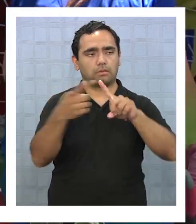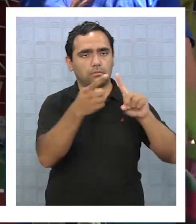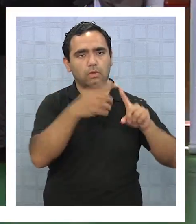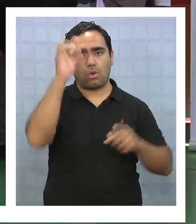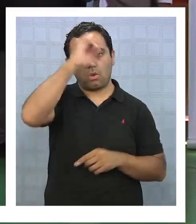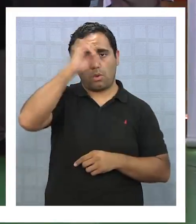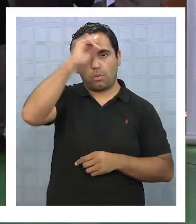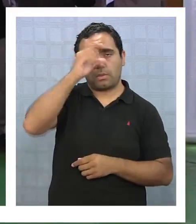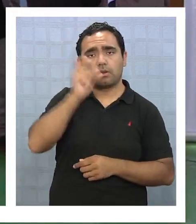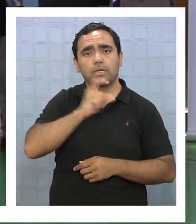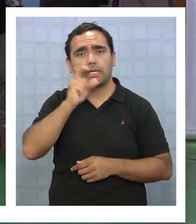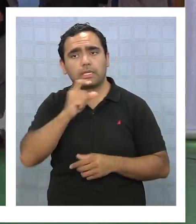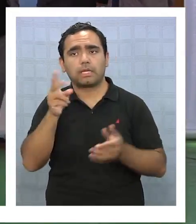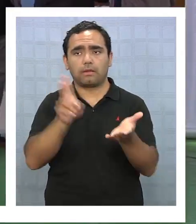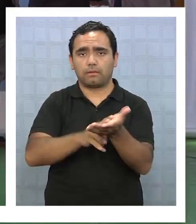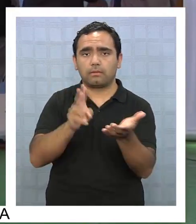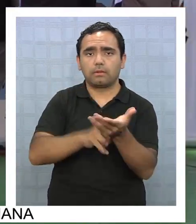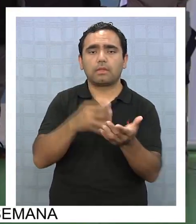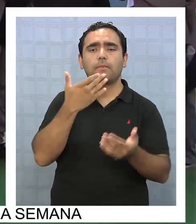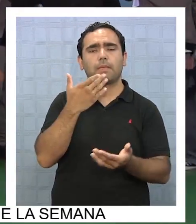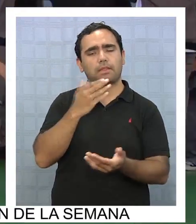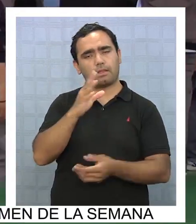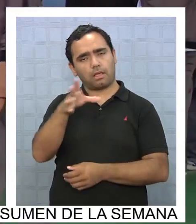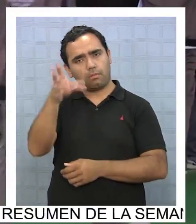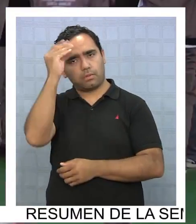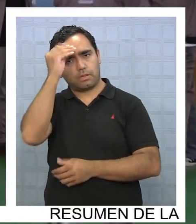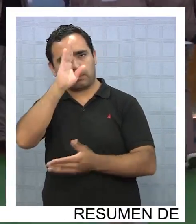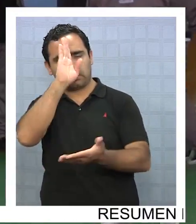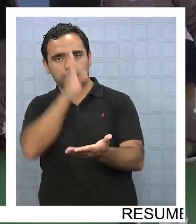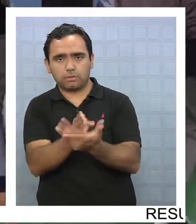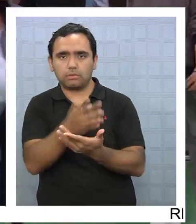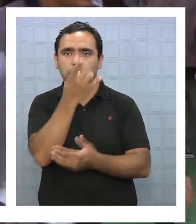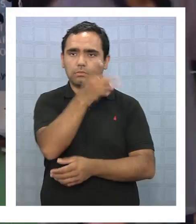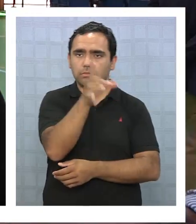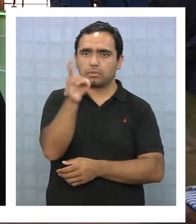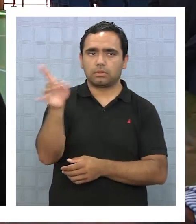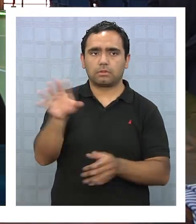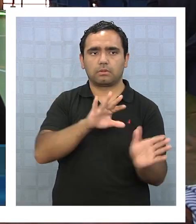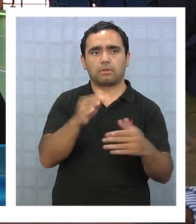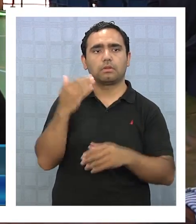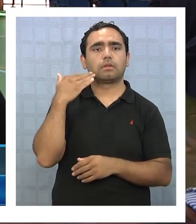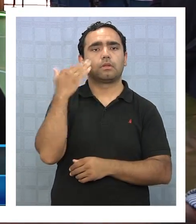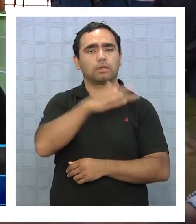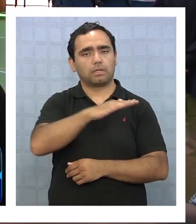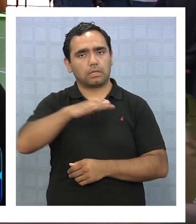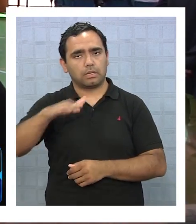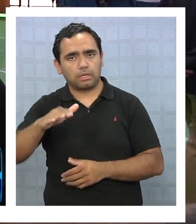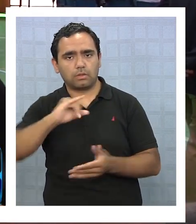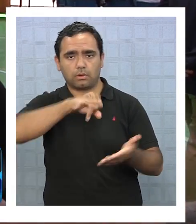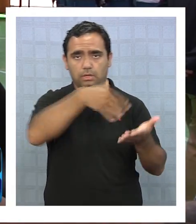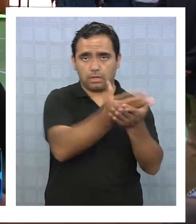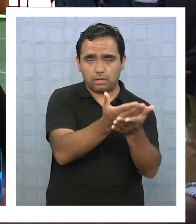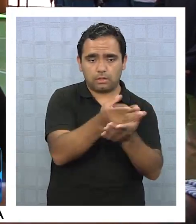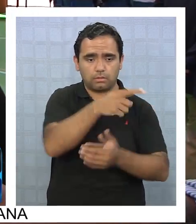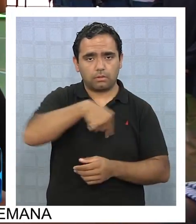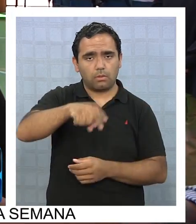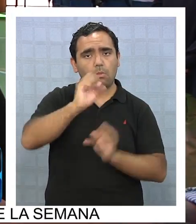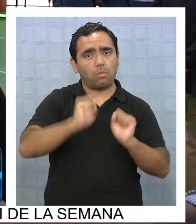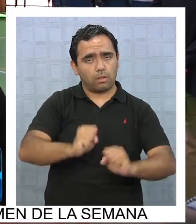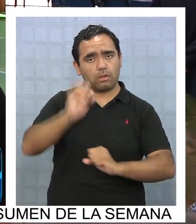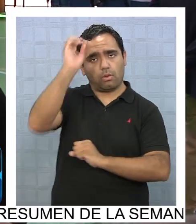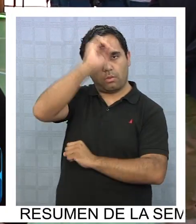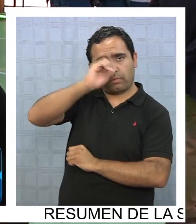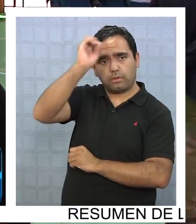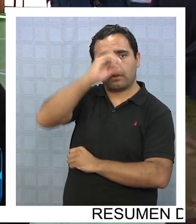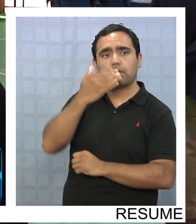opinión crítica frente a la realidad, aprenden a decidir por ellos mismos. En el fondo los niños dentro de los jardines infantiles pueden opinar